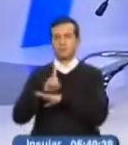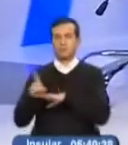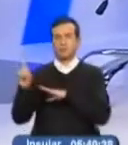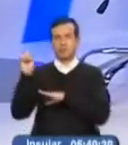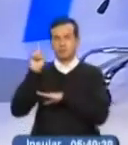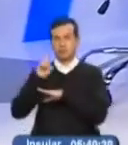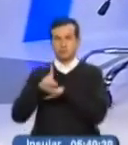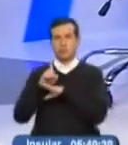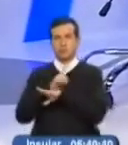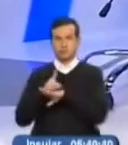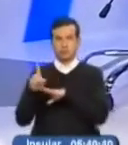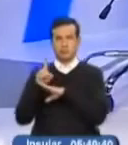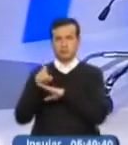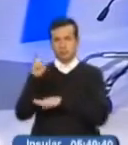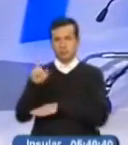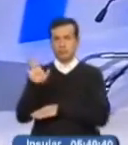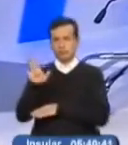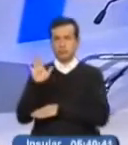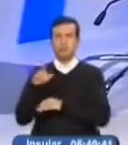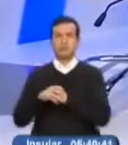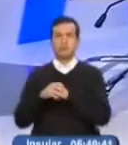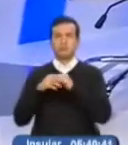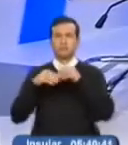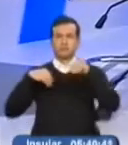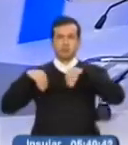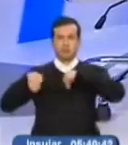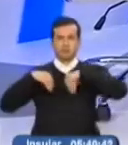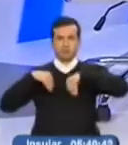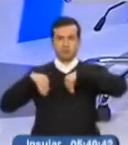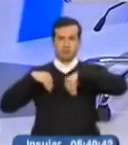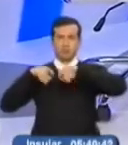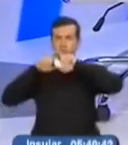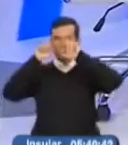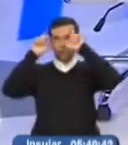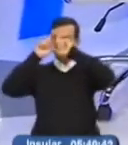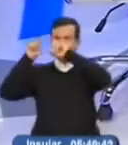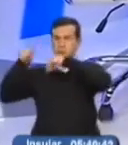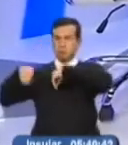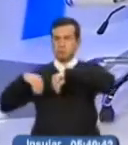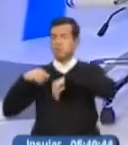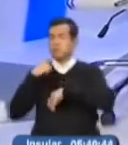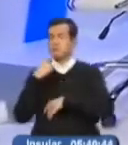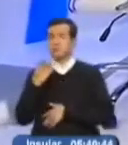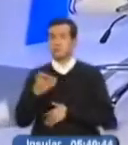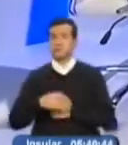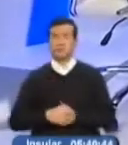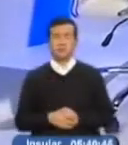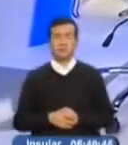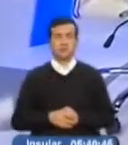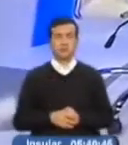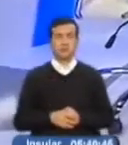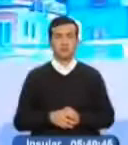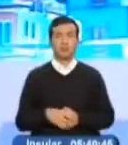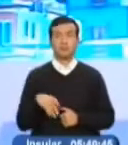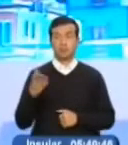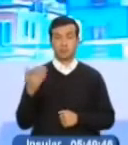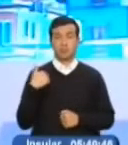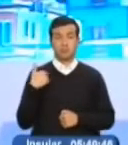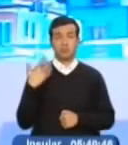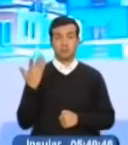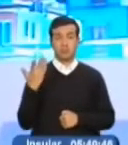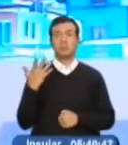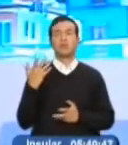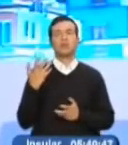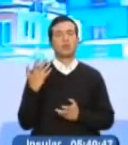directivo de una cadena de supermercados populares y él me comentaba que él tenía